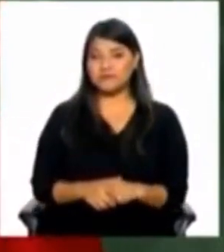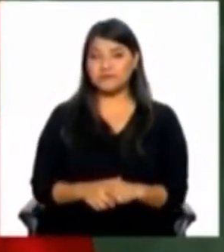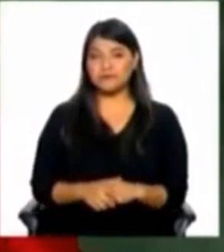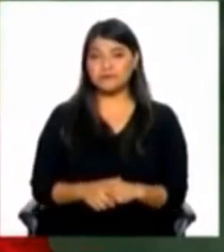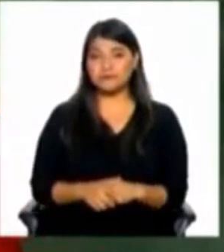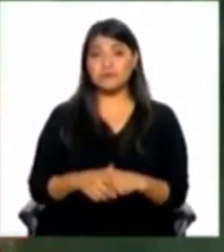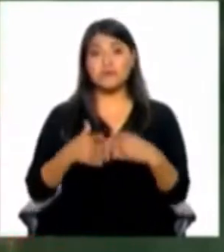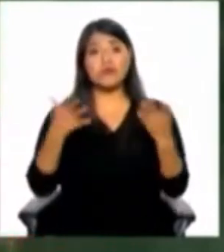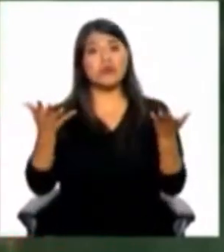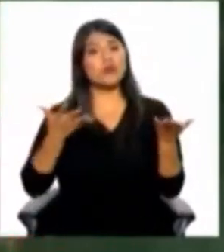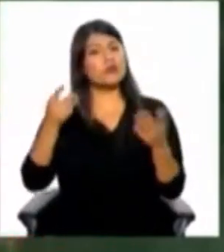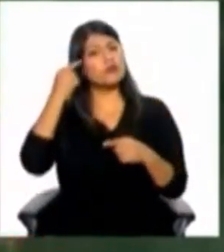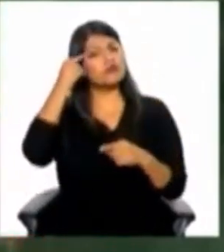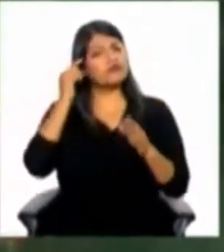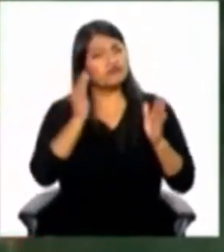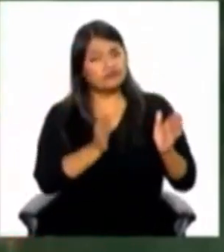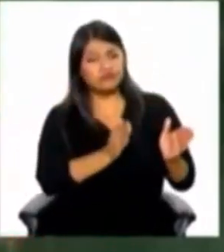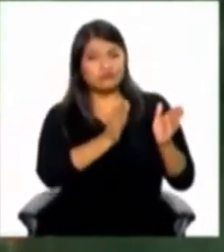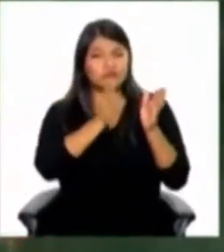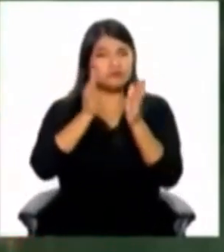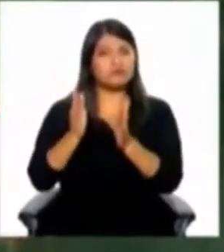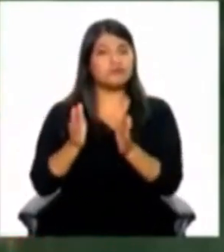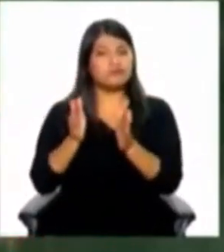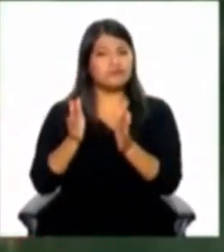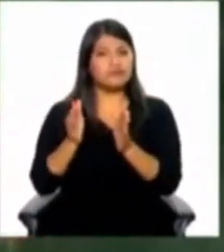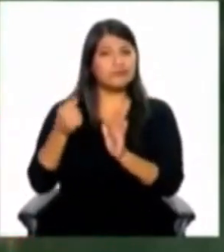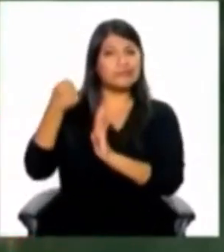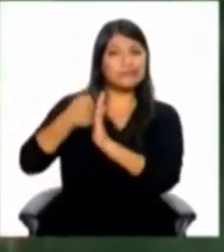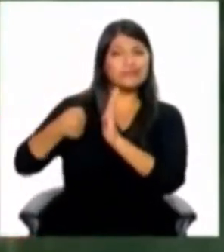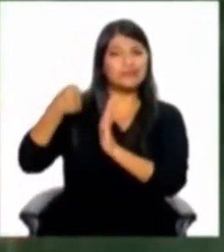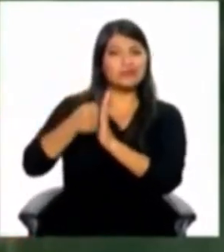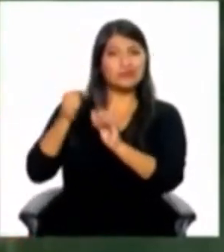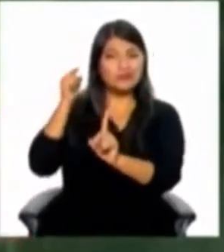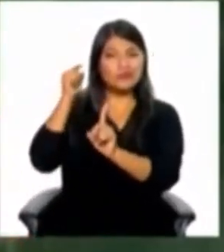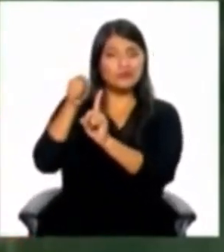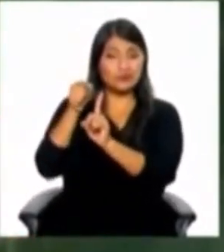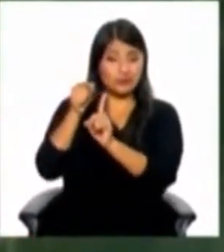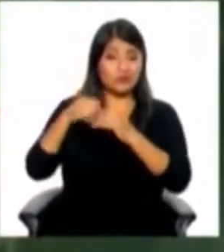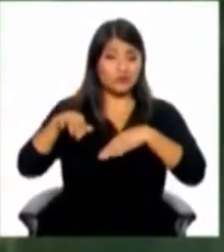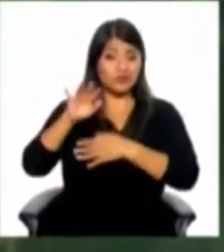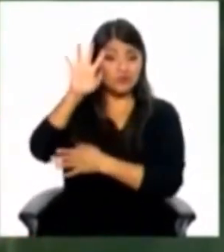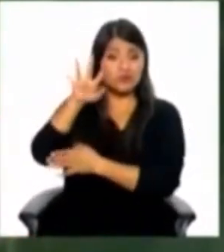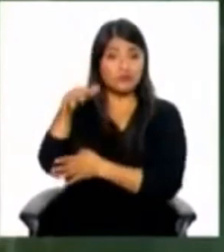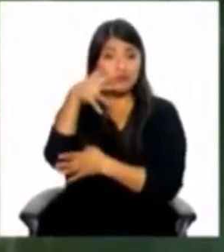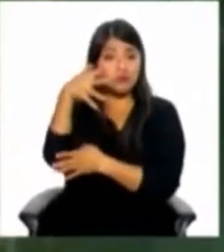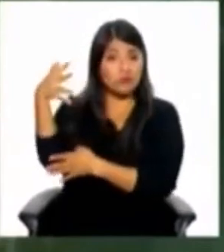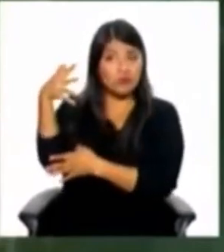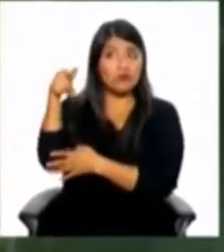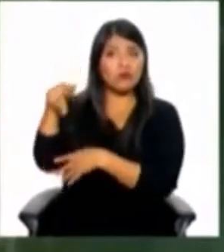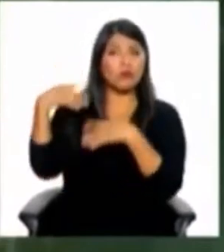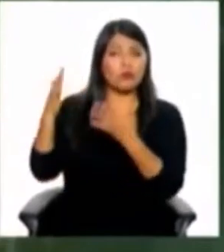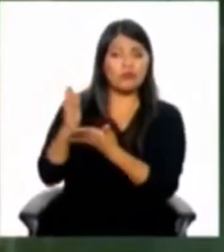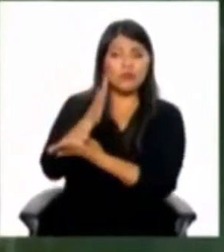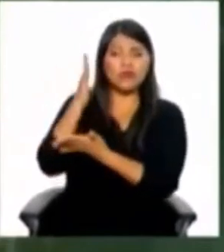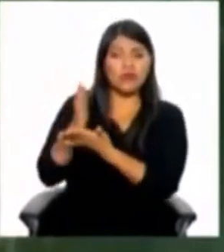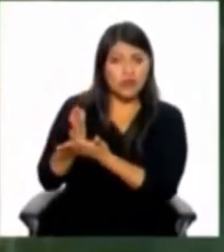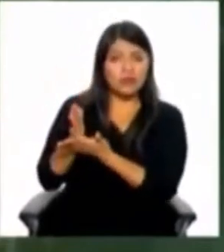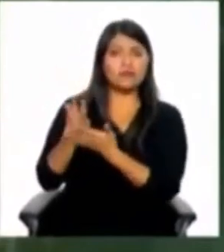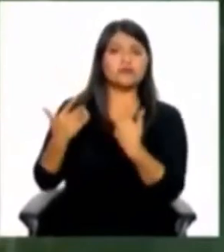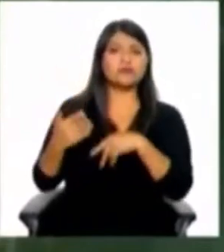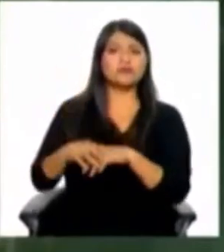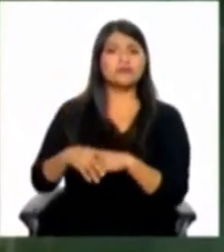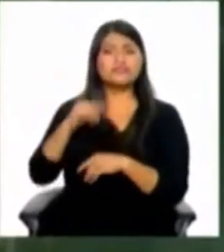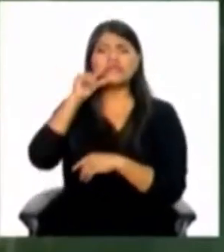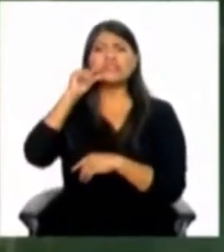Y eso nos lleva a un siguiente desafío. Nuestra agenda de desarrollar tiene por lema Manan